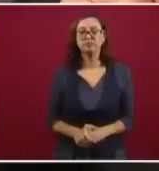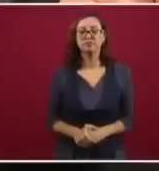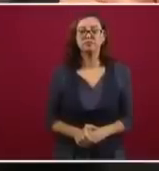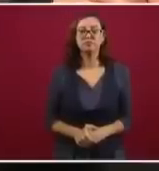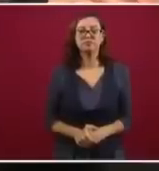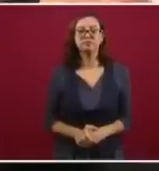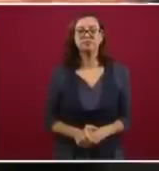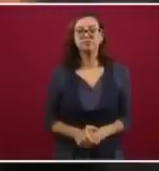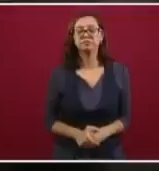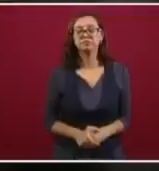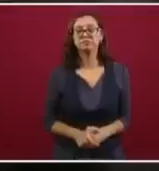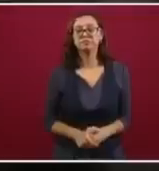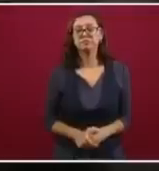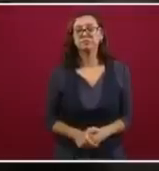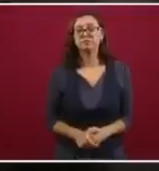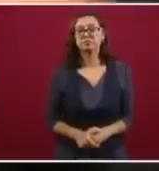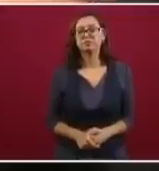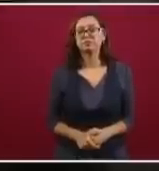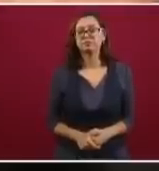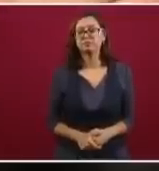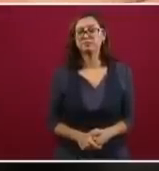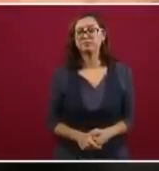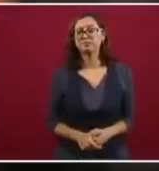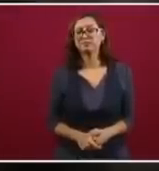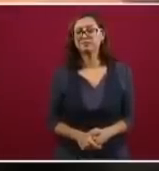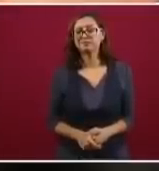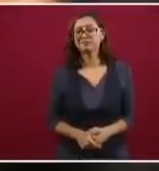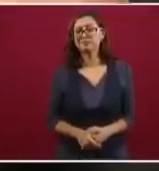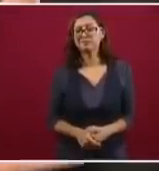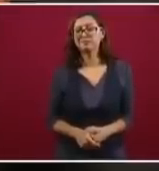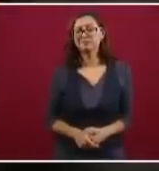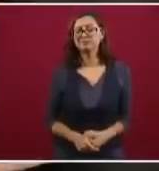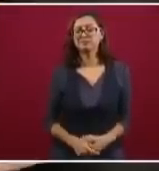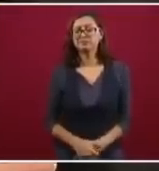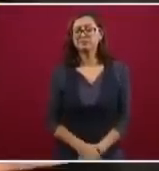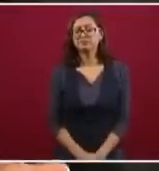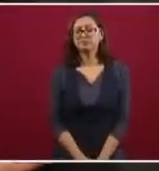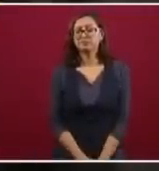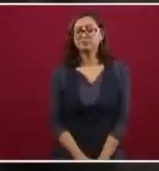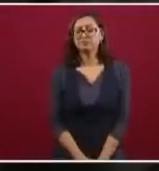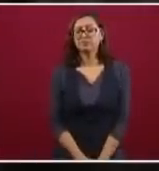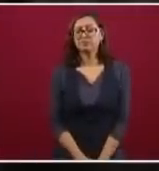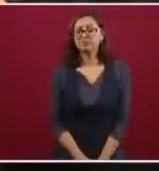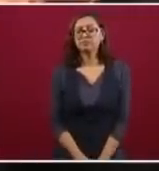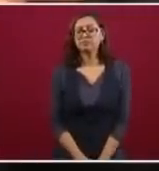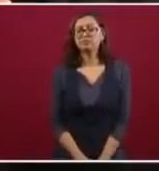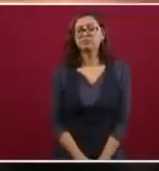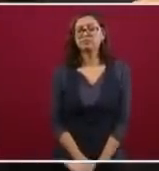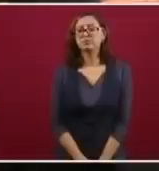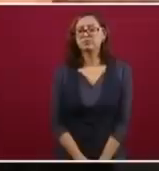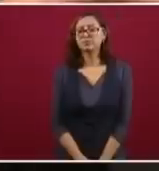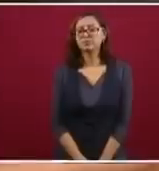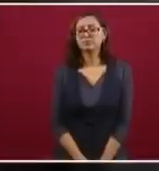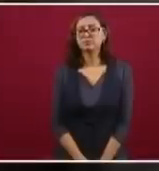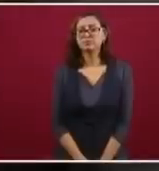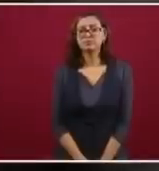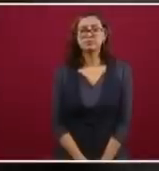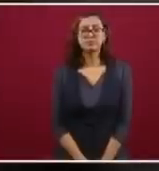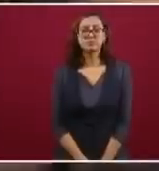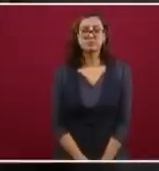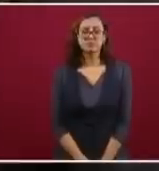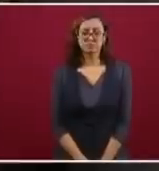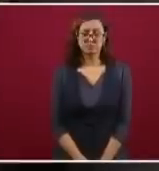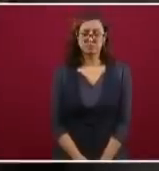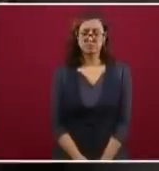había promovido para tratar de imponer el Plan Nacional de Desarrollo que propuso Ursúa y que